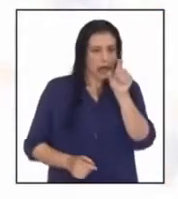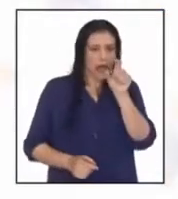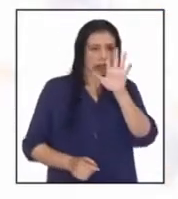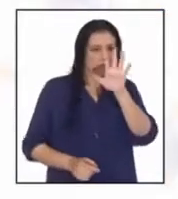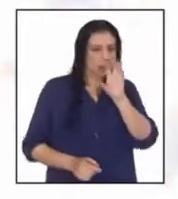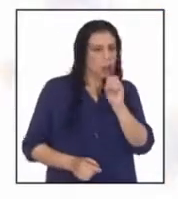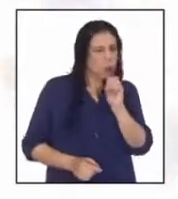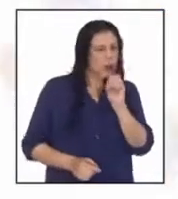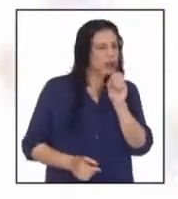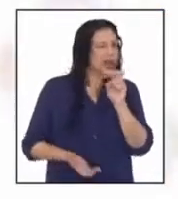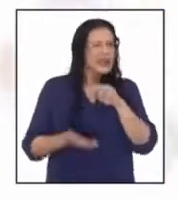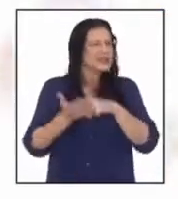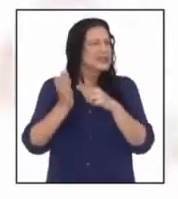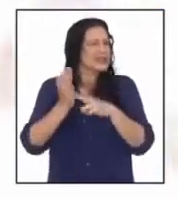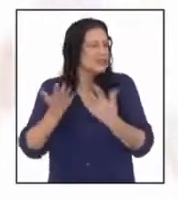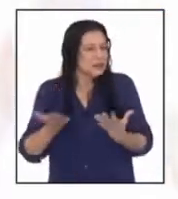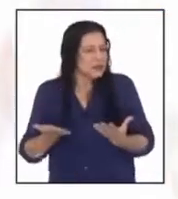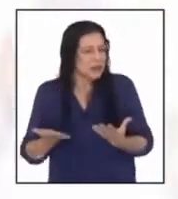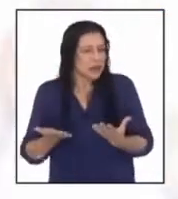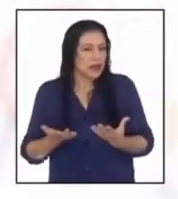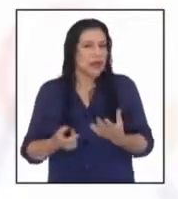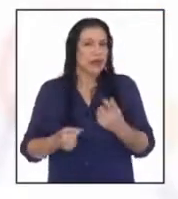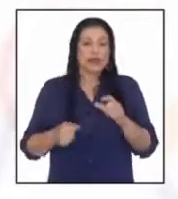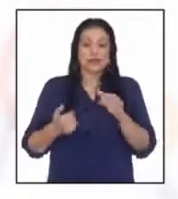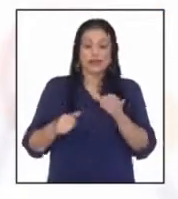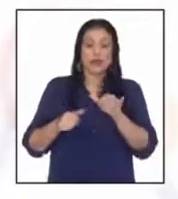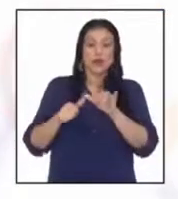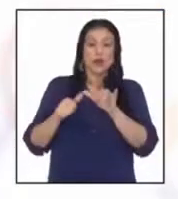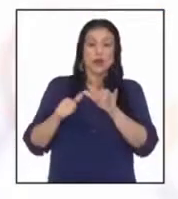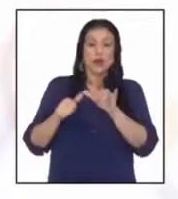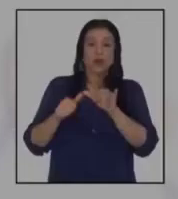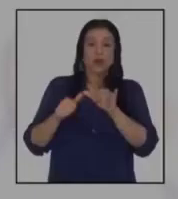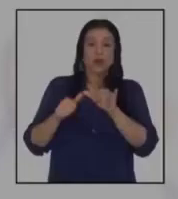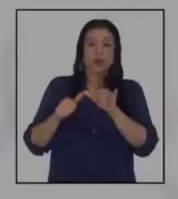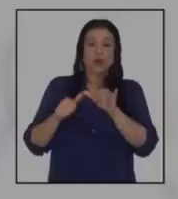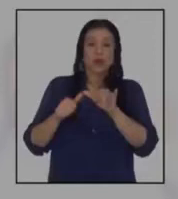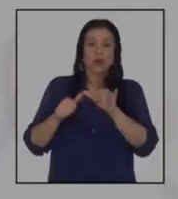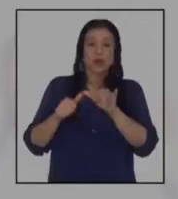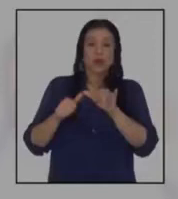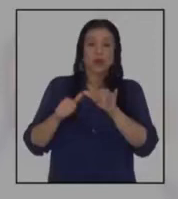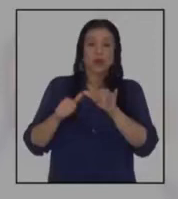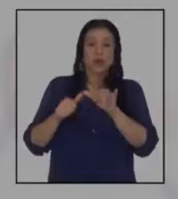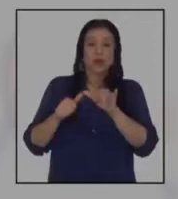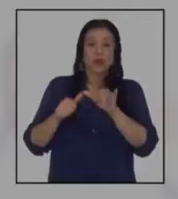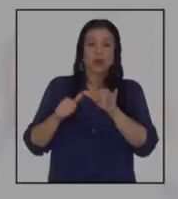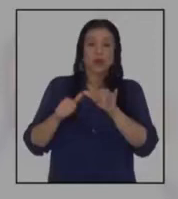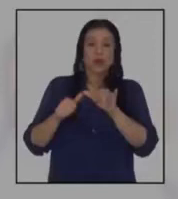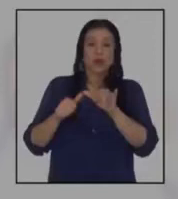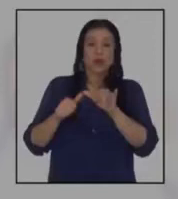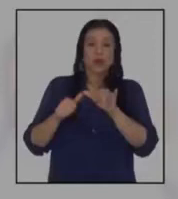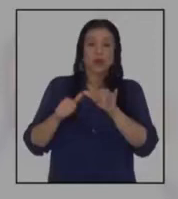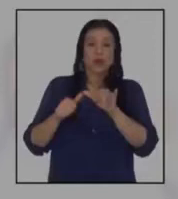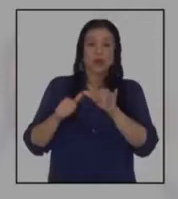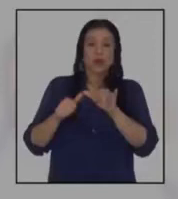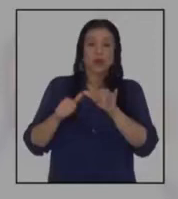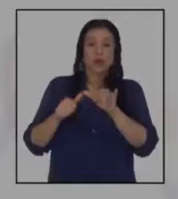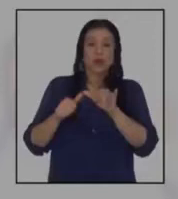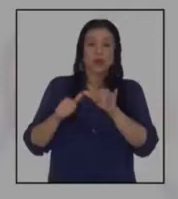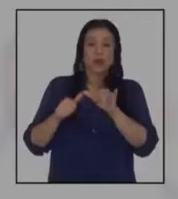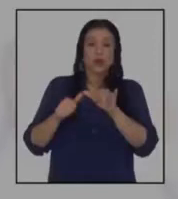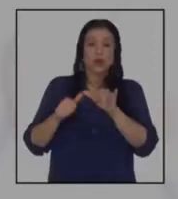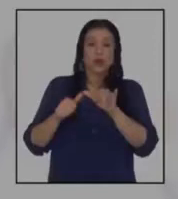Eso quiere decir que en 1 metro cúbico de aire